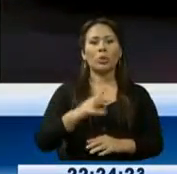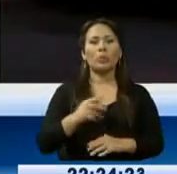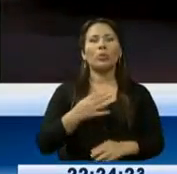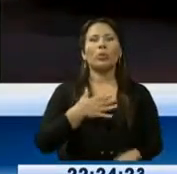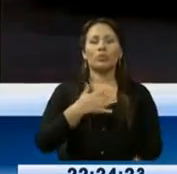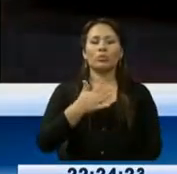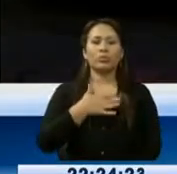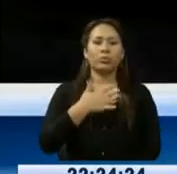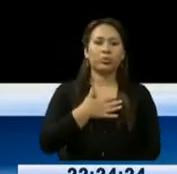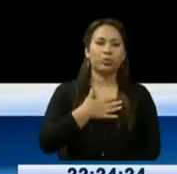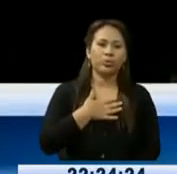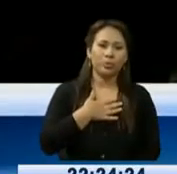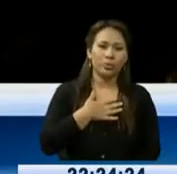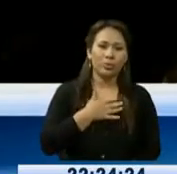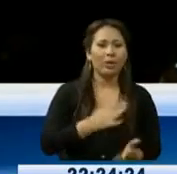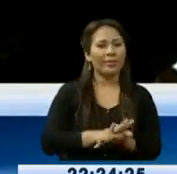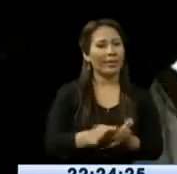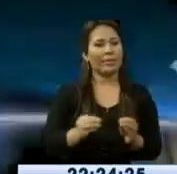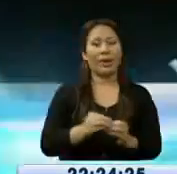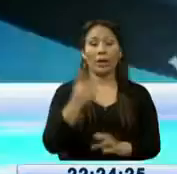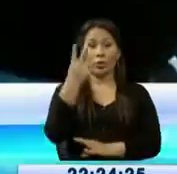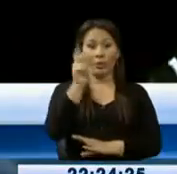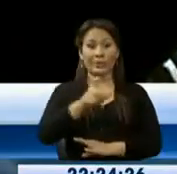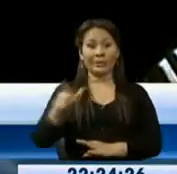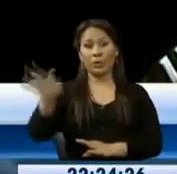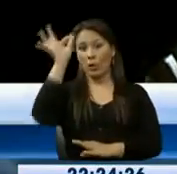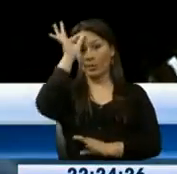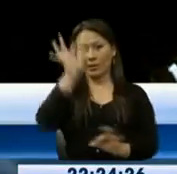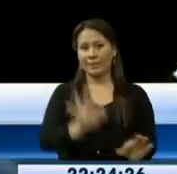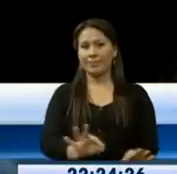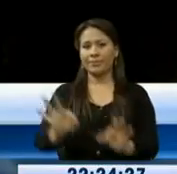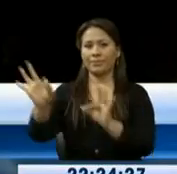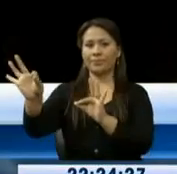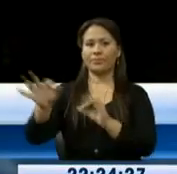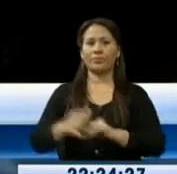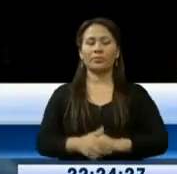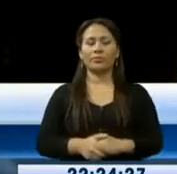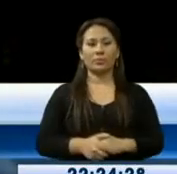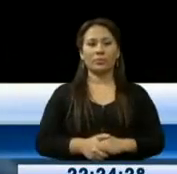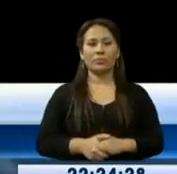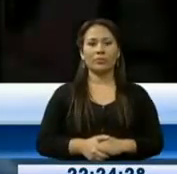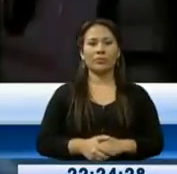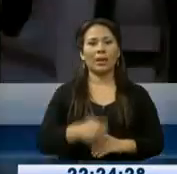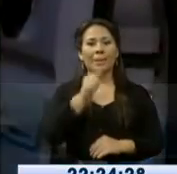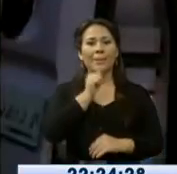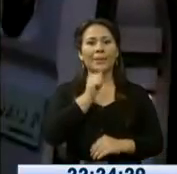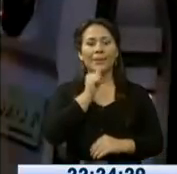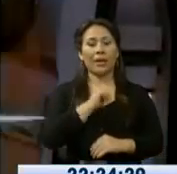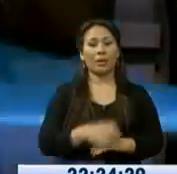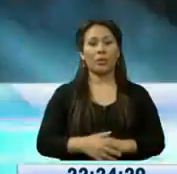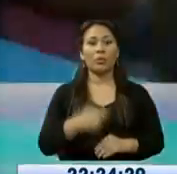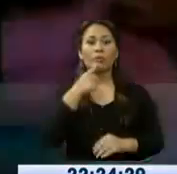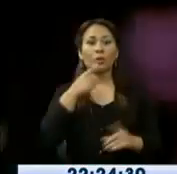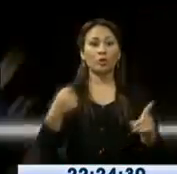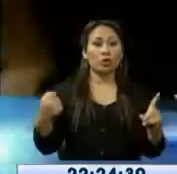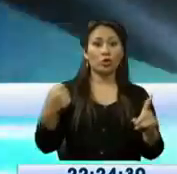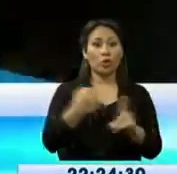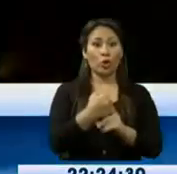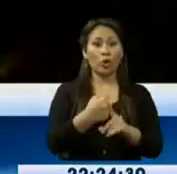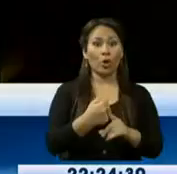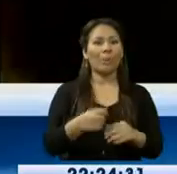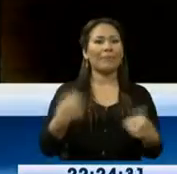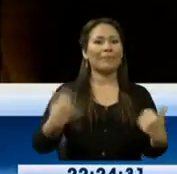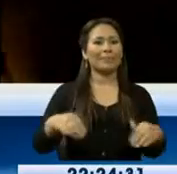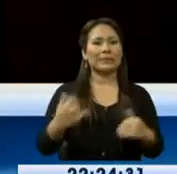susto y ya se fueron. Dos están siendo trasladados con un diagnóstico reservado. Por el choque, 13 pasajeros resultaron